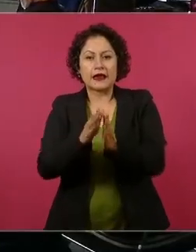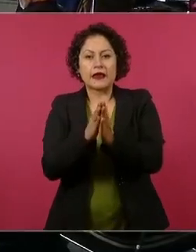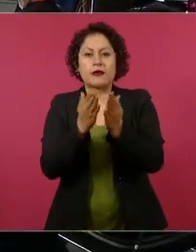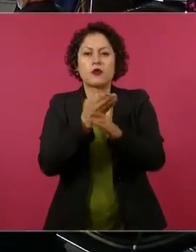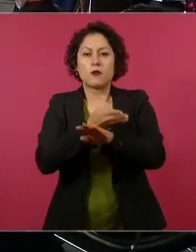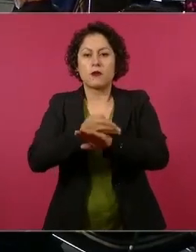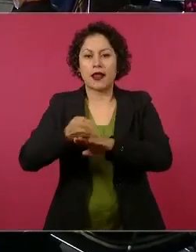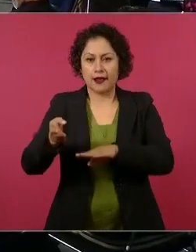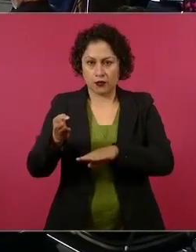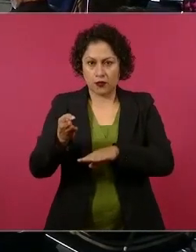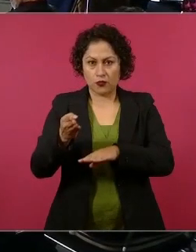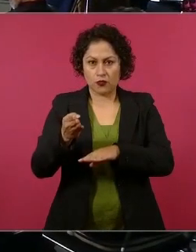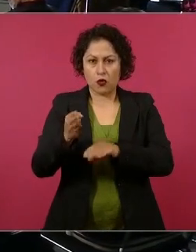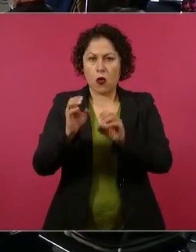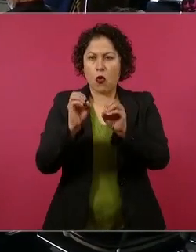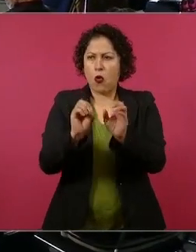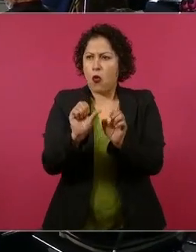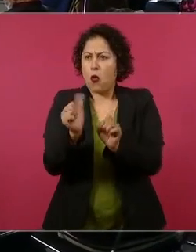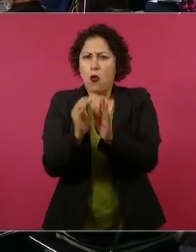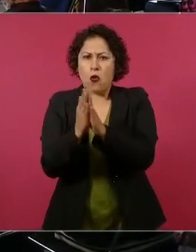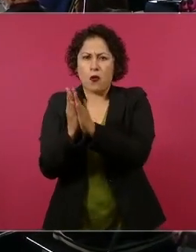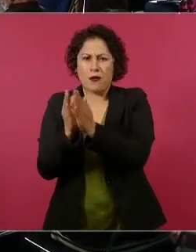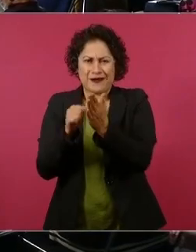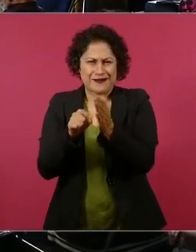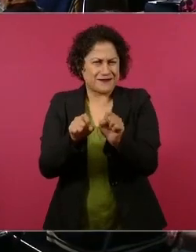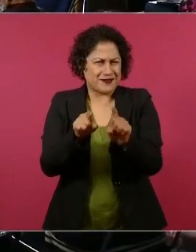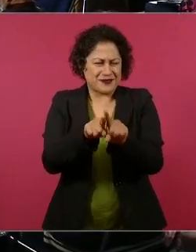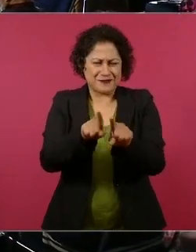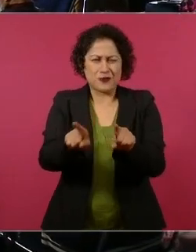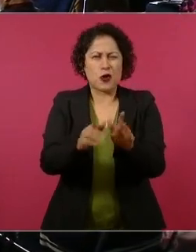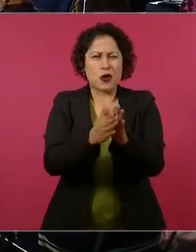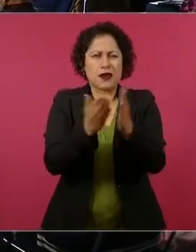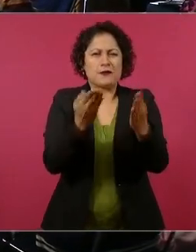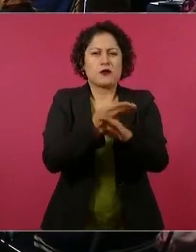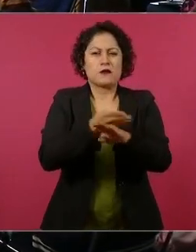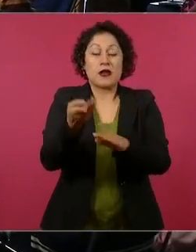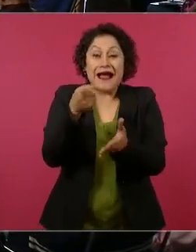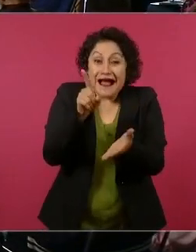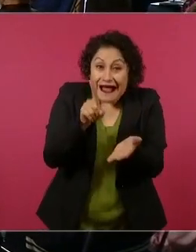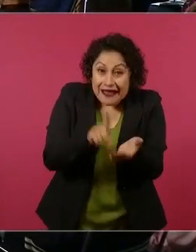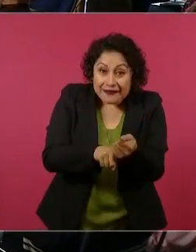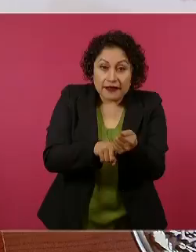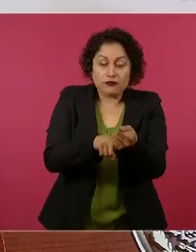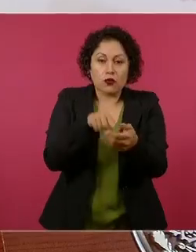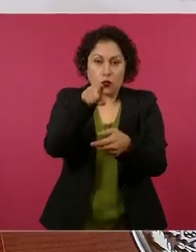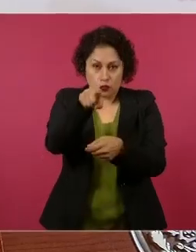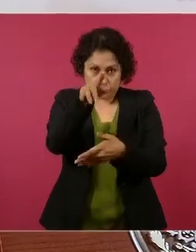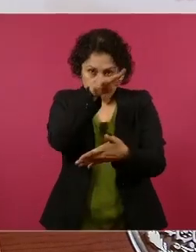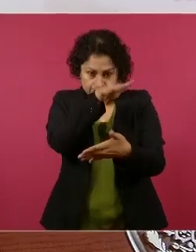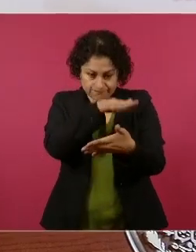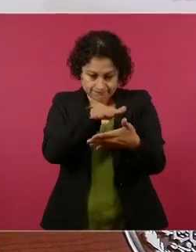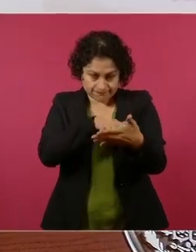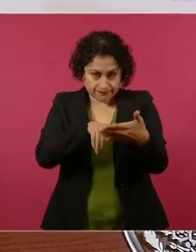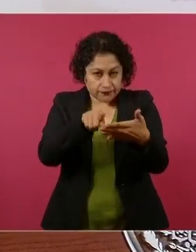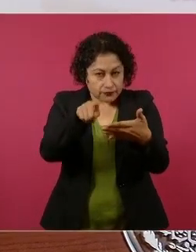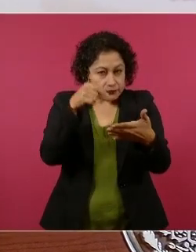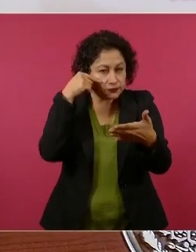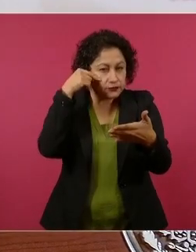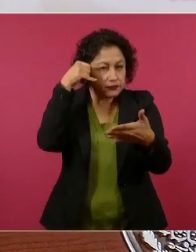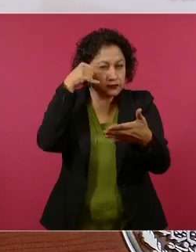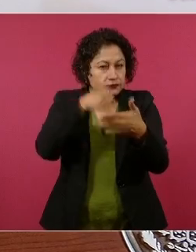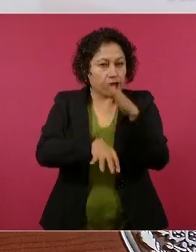en donde explican todo esto. Si hacen el análisis del contenido, se van a encontrar que